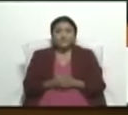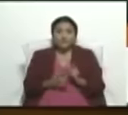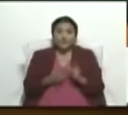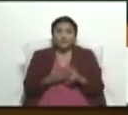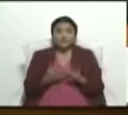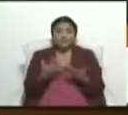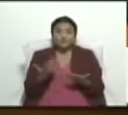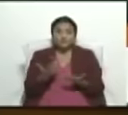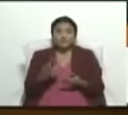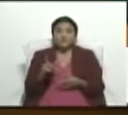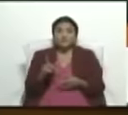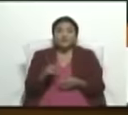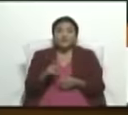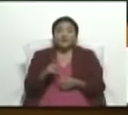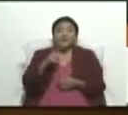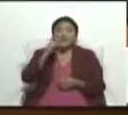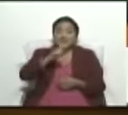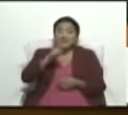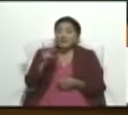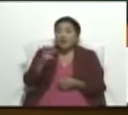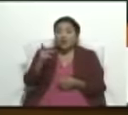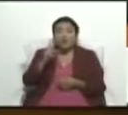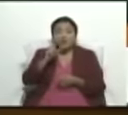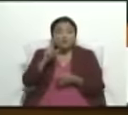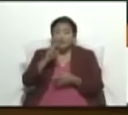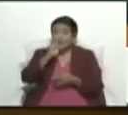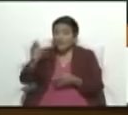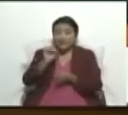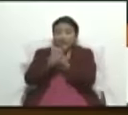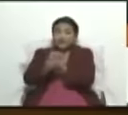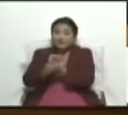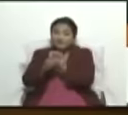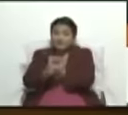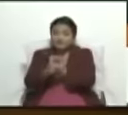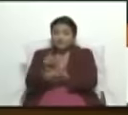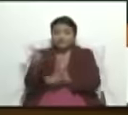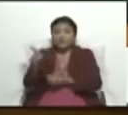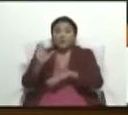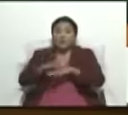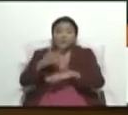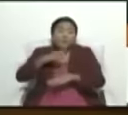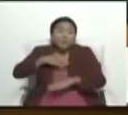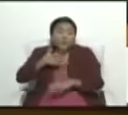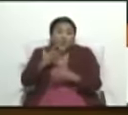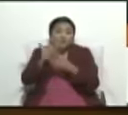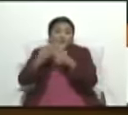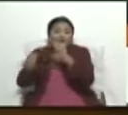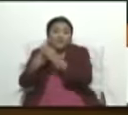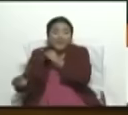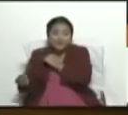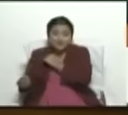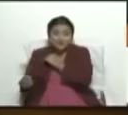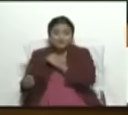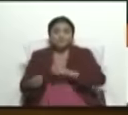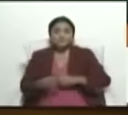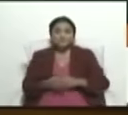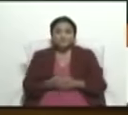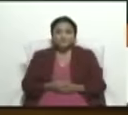decisivo, del arresto domiciliario para ambos, porque presumíamos que podían fugarse.